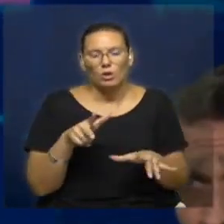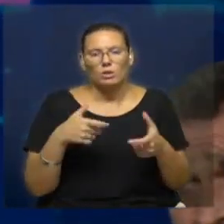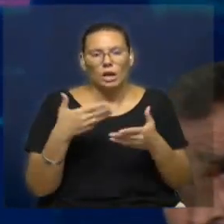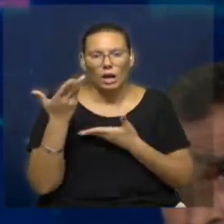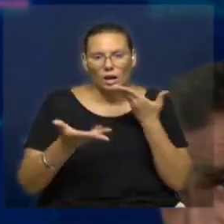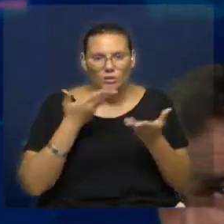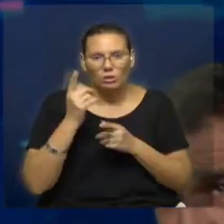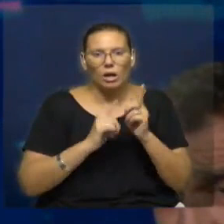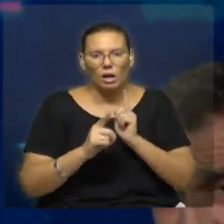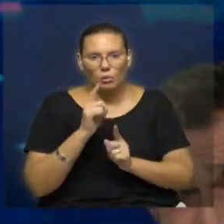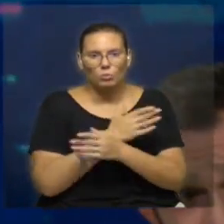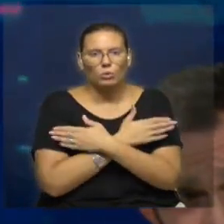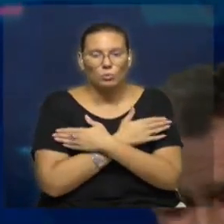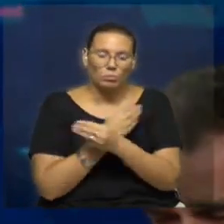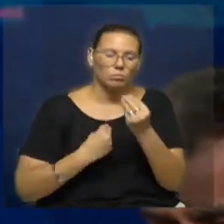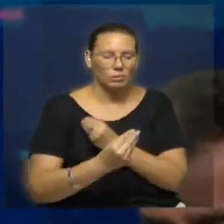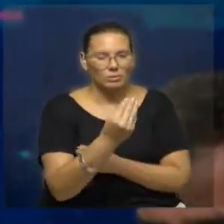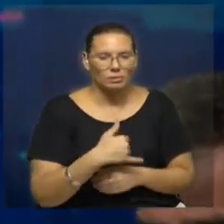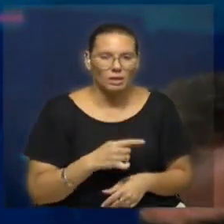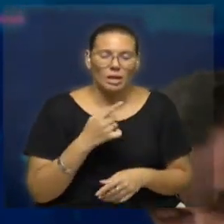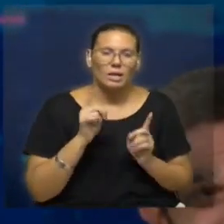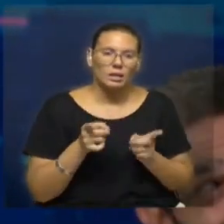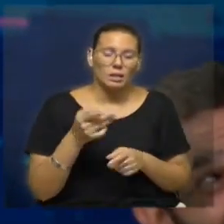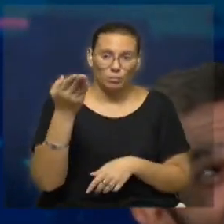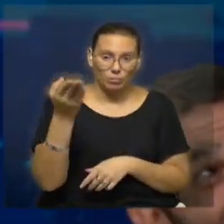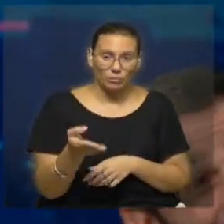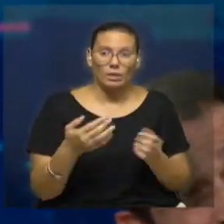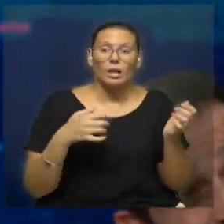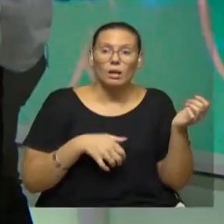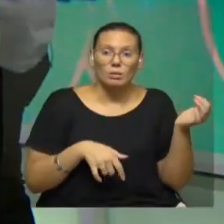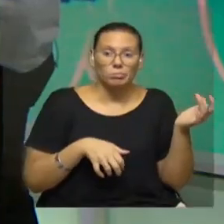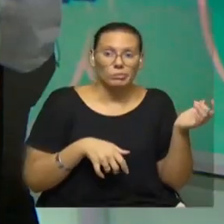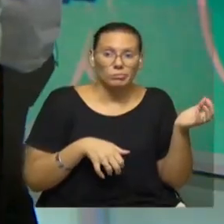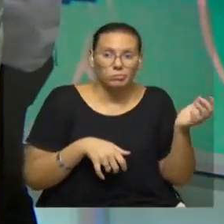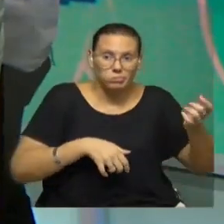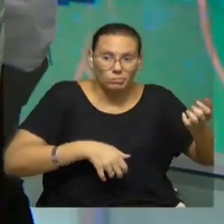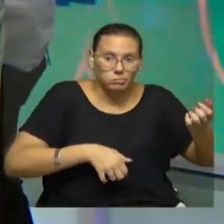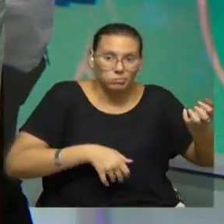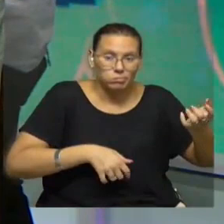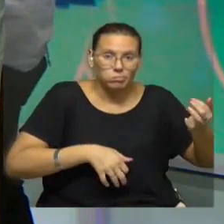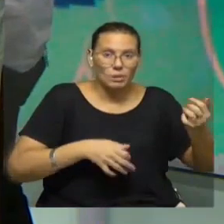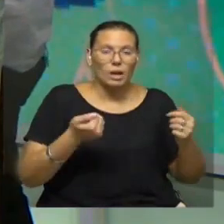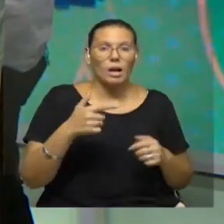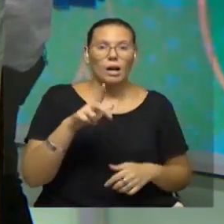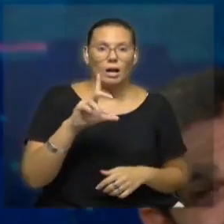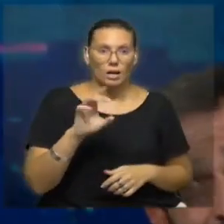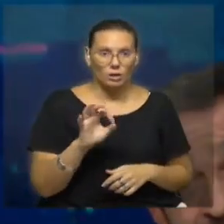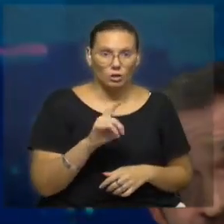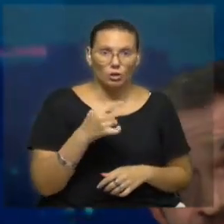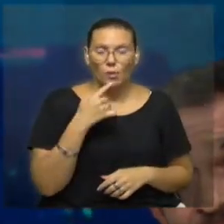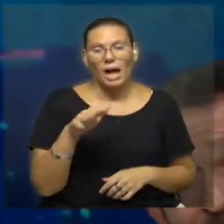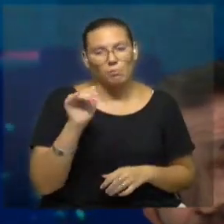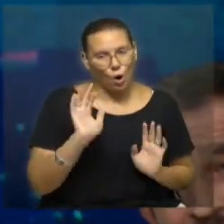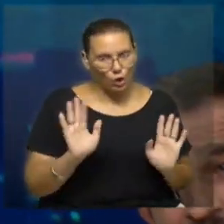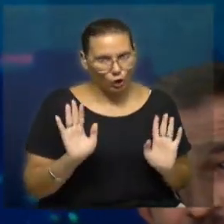Algunos suplentes van a entrar. Y tenemos acá al bajista, el señor Aldo. No voy así como le